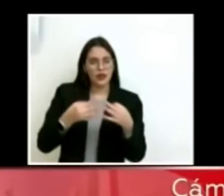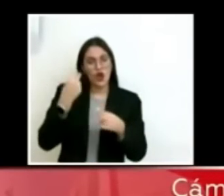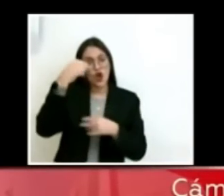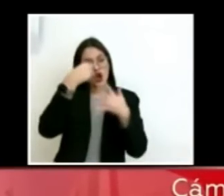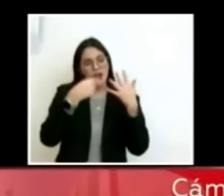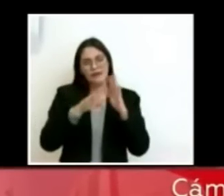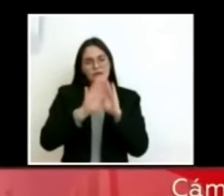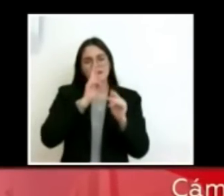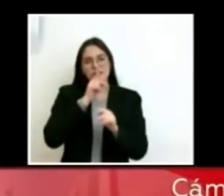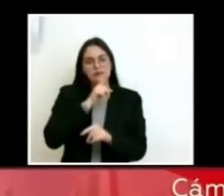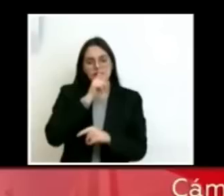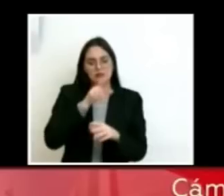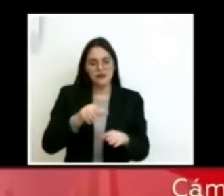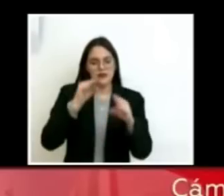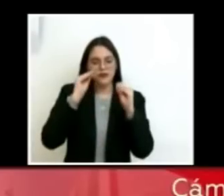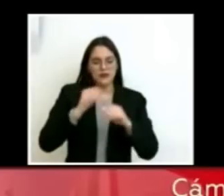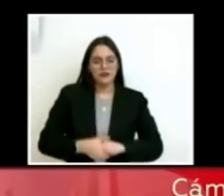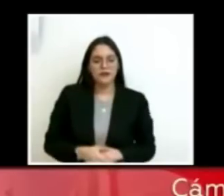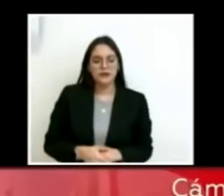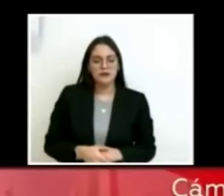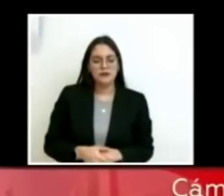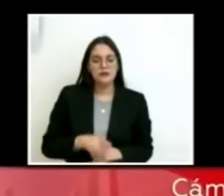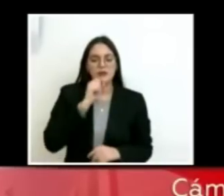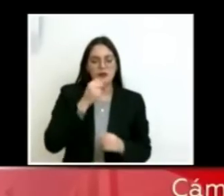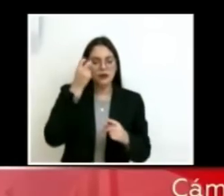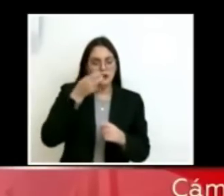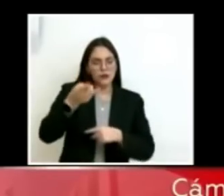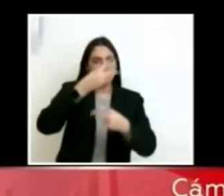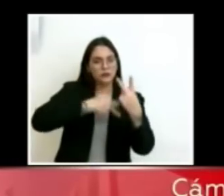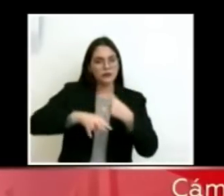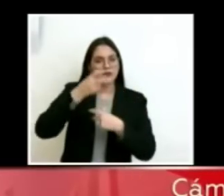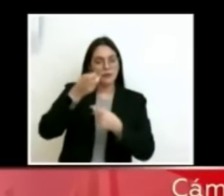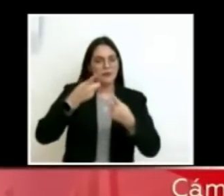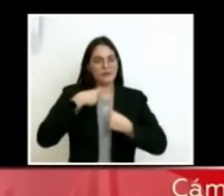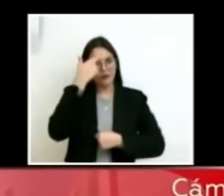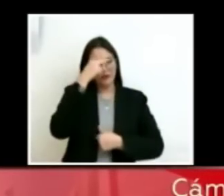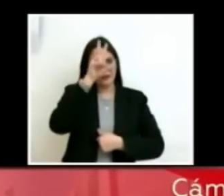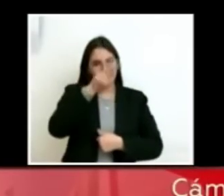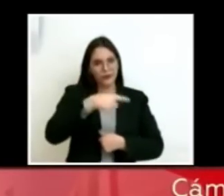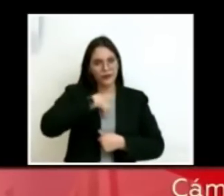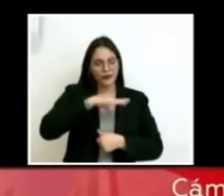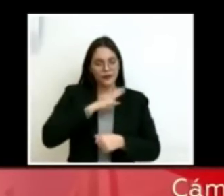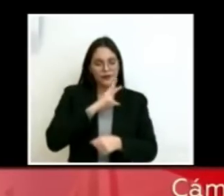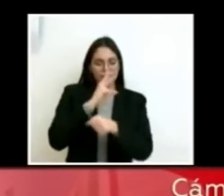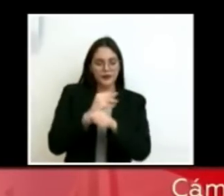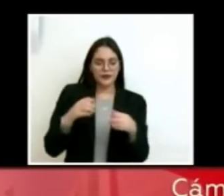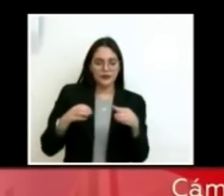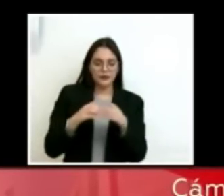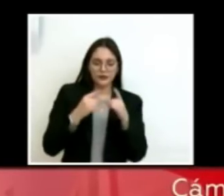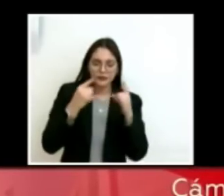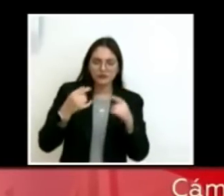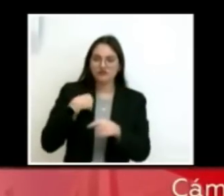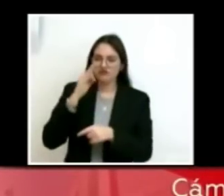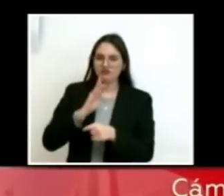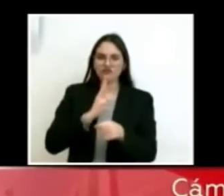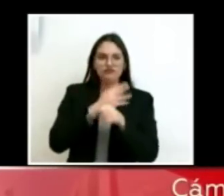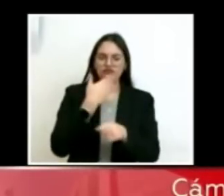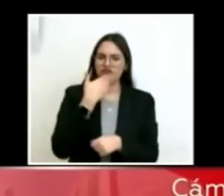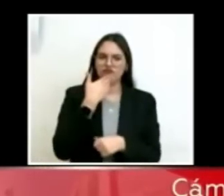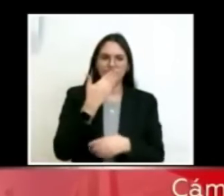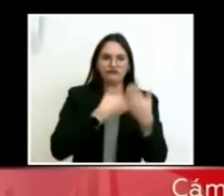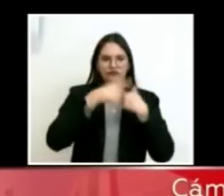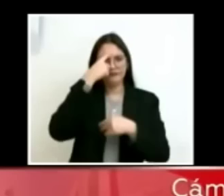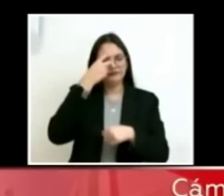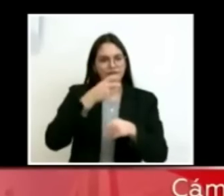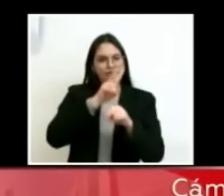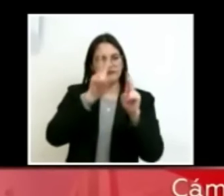porque si no se van a dar cuenta luego quiénes. Pero eso nos da la razón de que estamos del lado correcto de la historia, comentando, debatiendo